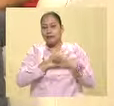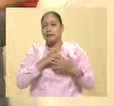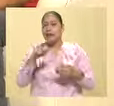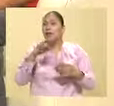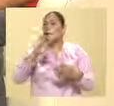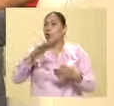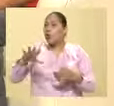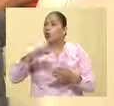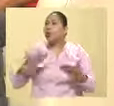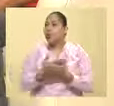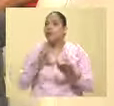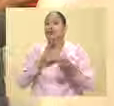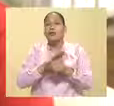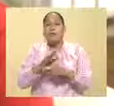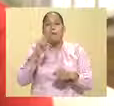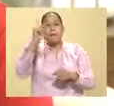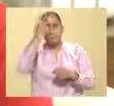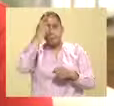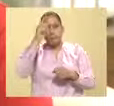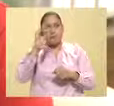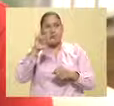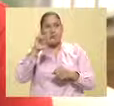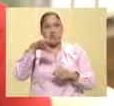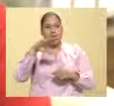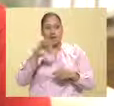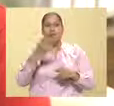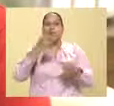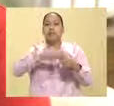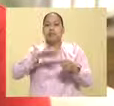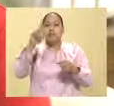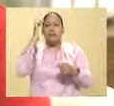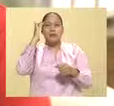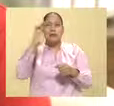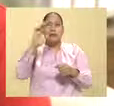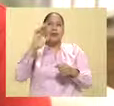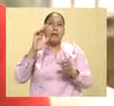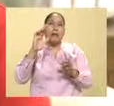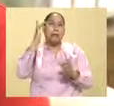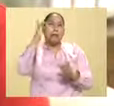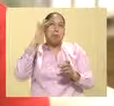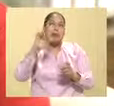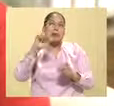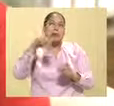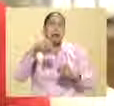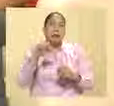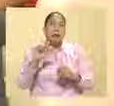colonia en polanco el hospital santa no